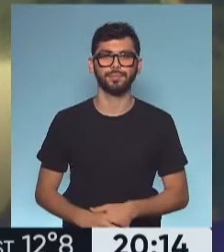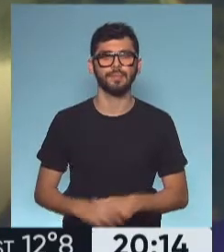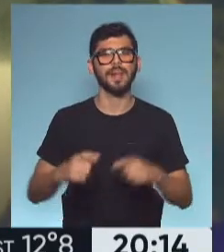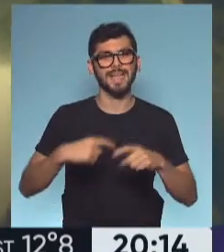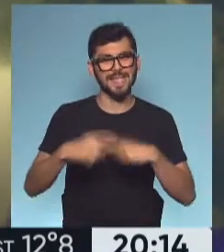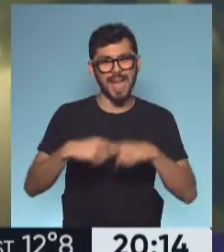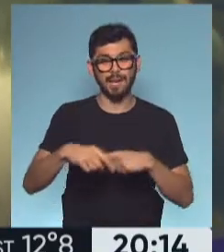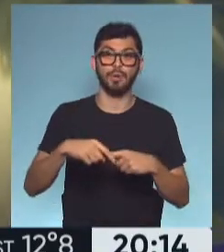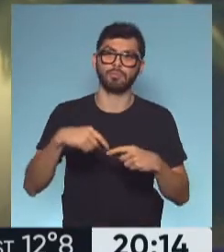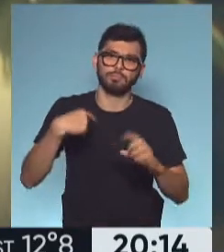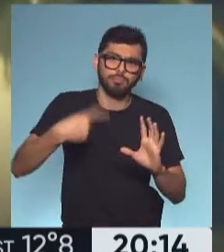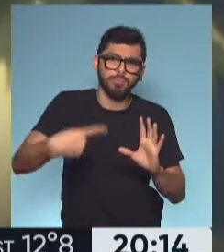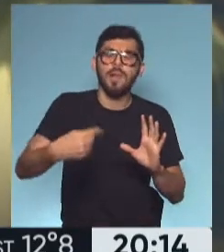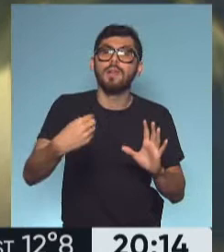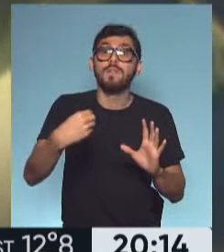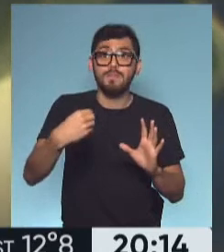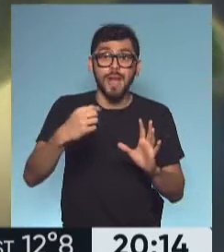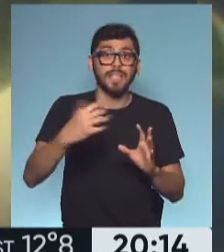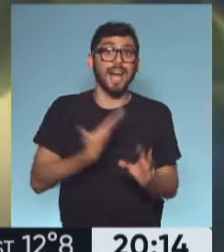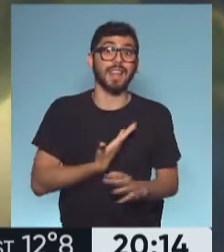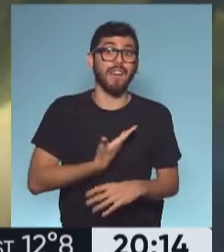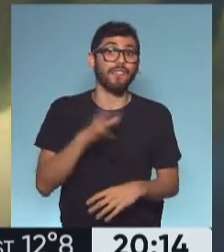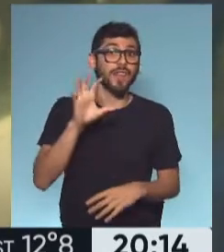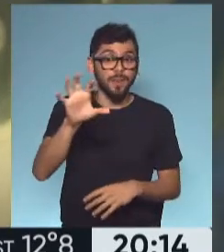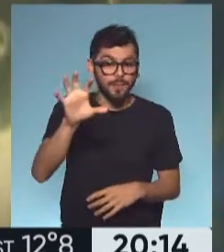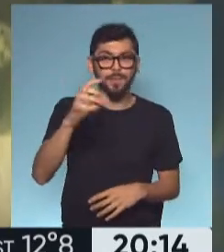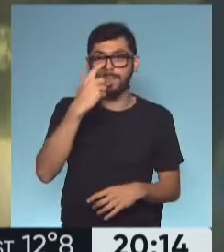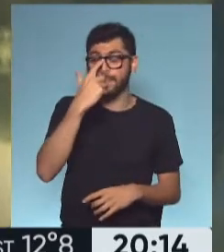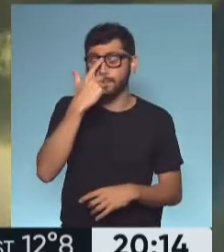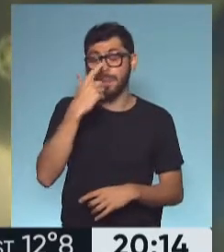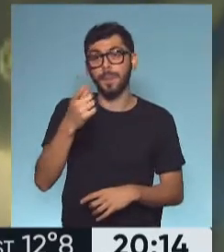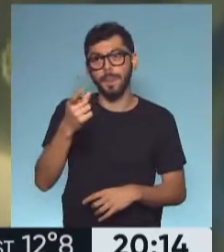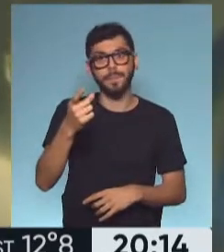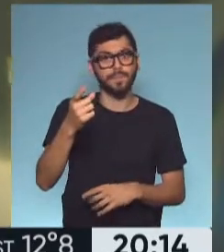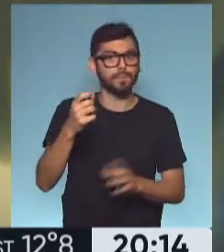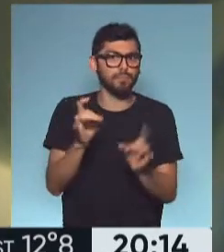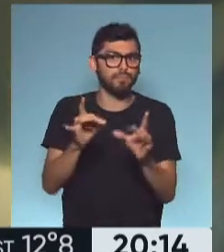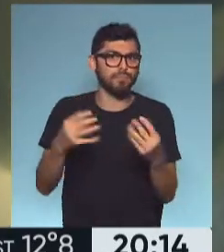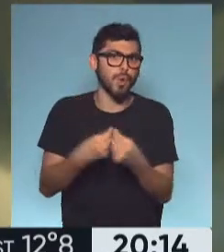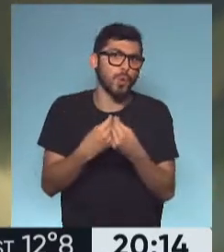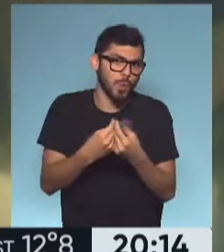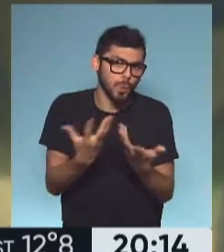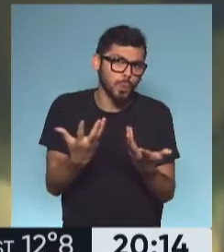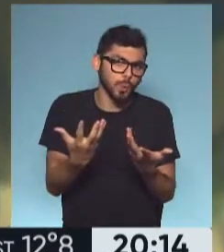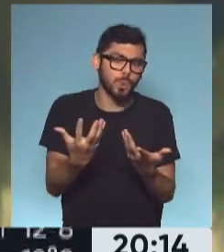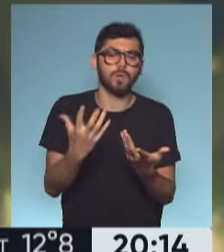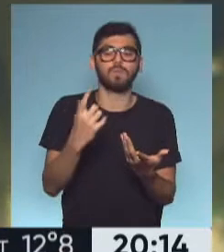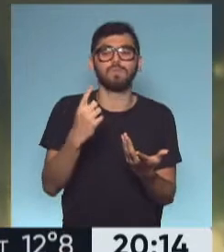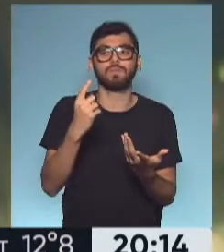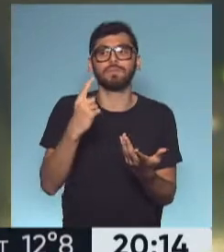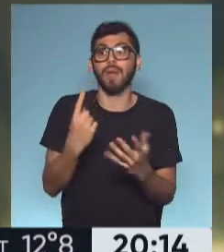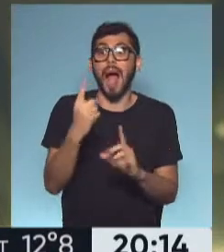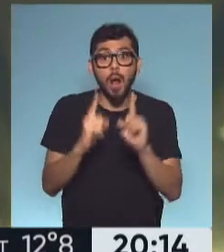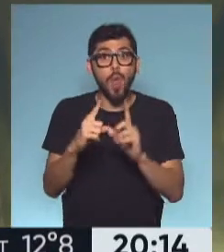Seguimos a diario la situación en Santa Fe. Les decía, hoy es una de las provincias que lamentablemente más casos tiene. Incluso algunas de sus